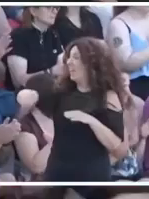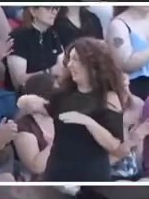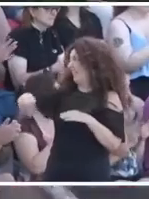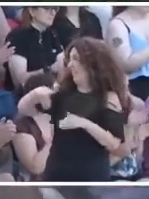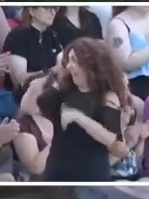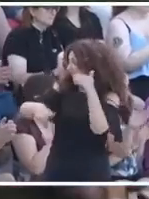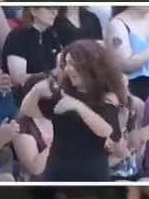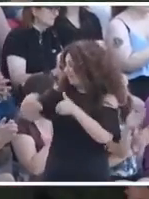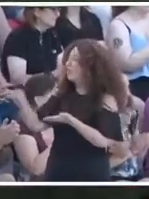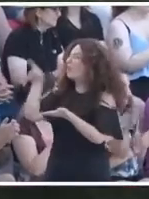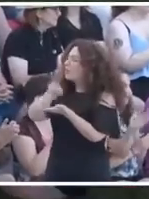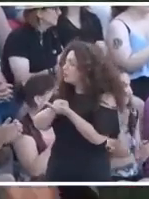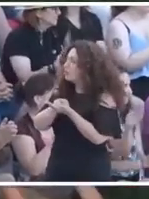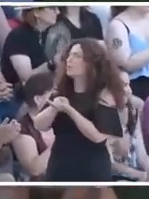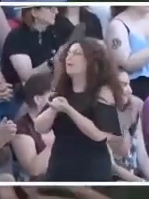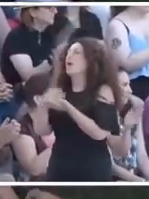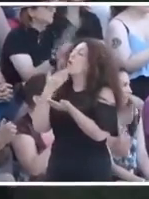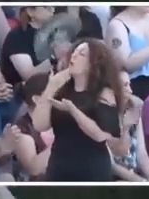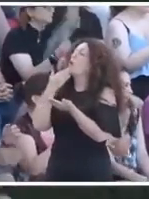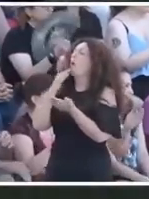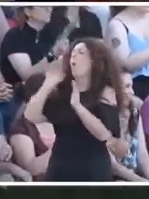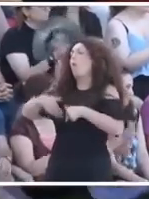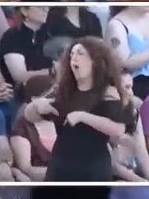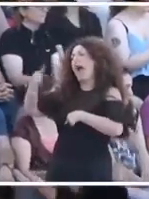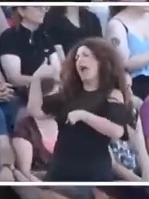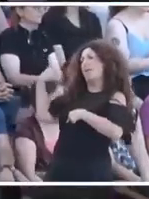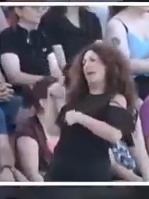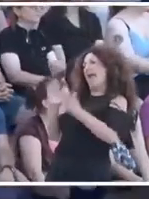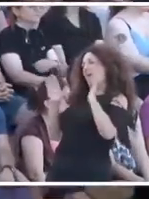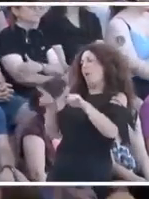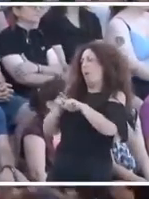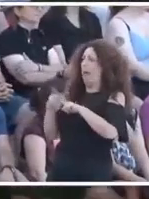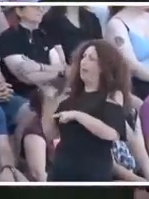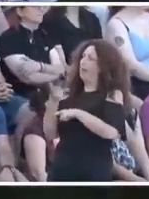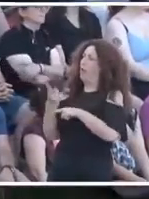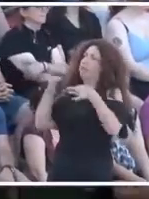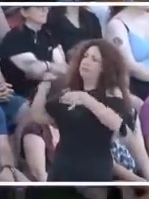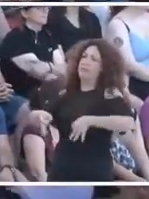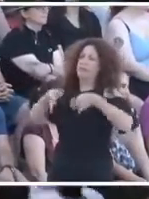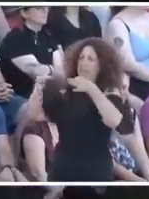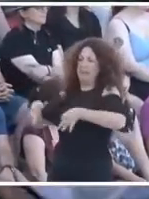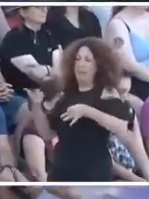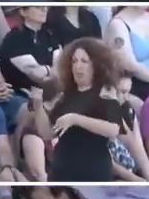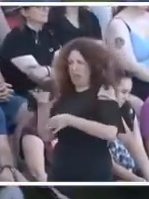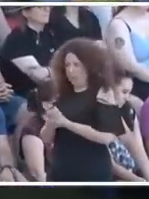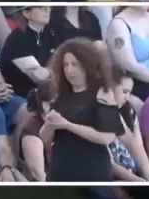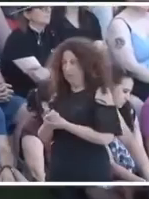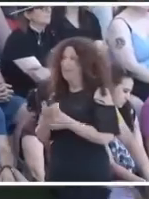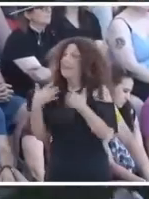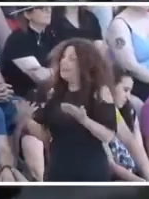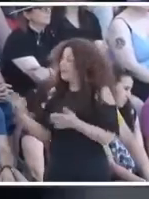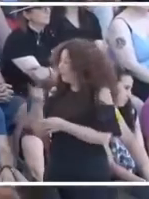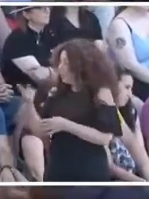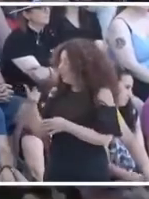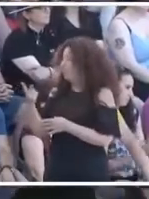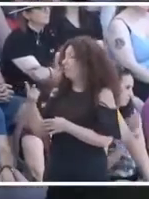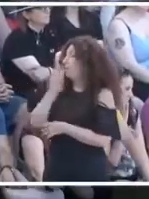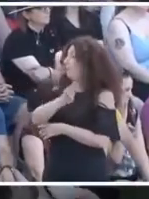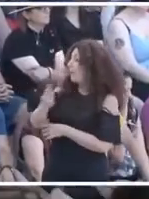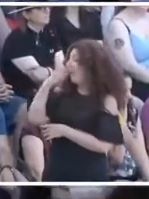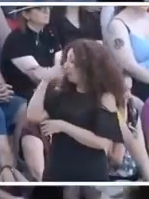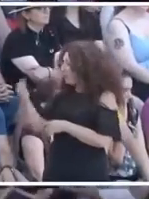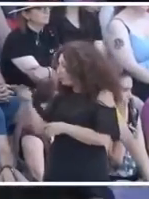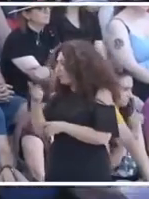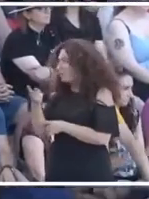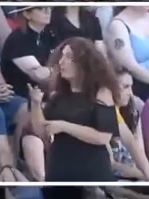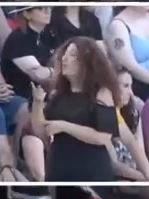elecciones sean la restauración de todo eso. Y frente a ellos, compañeros y compañeras, hay,